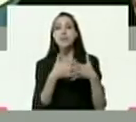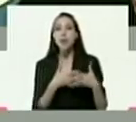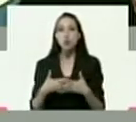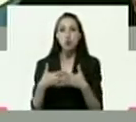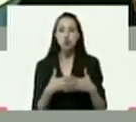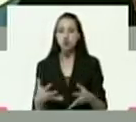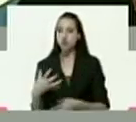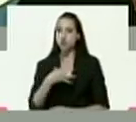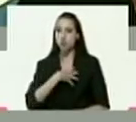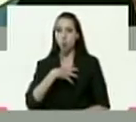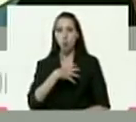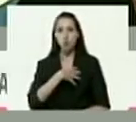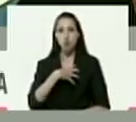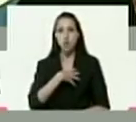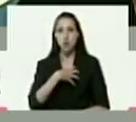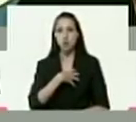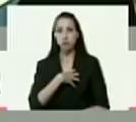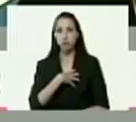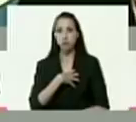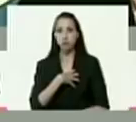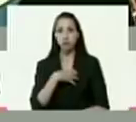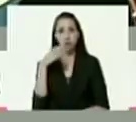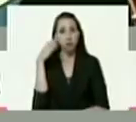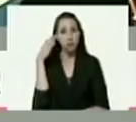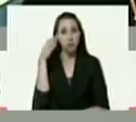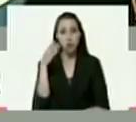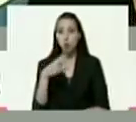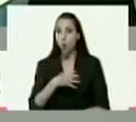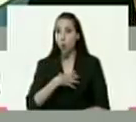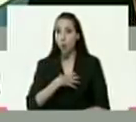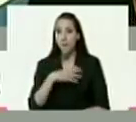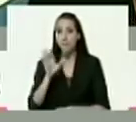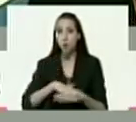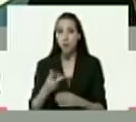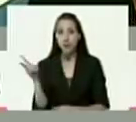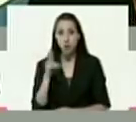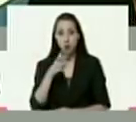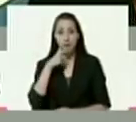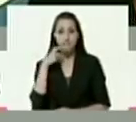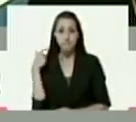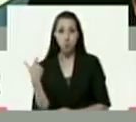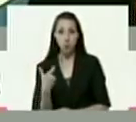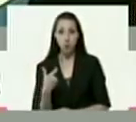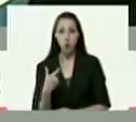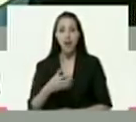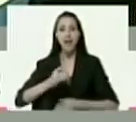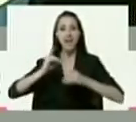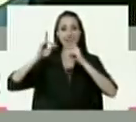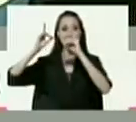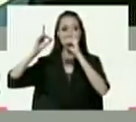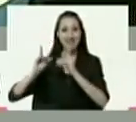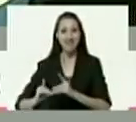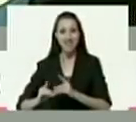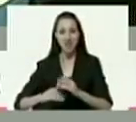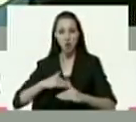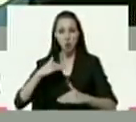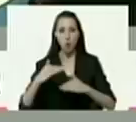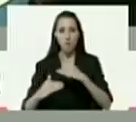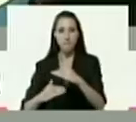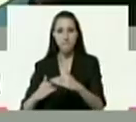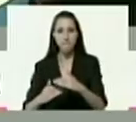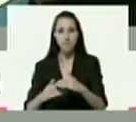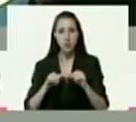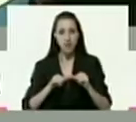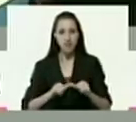pudieron, no podrán. En Venezuela siempre será el pueblo el que decida cuáles son los pasos a seguir